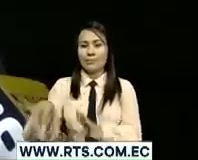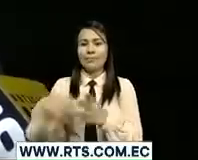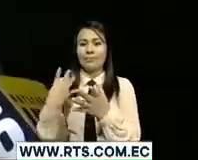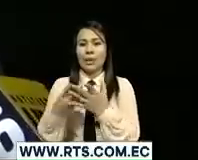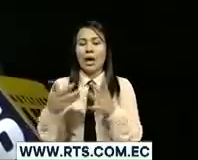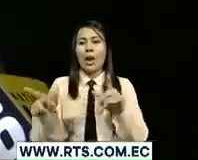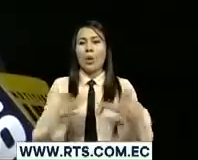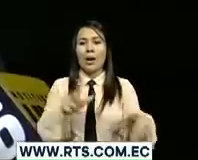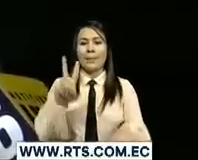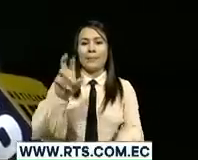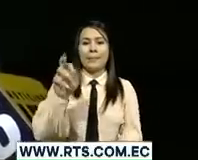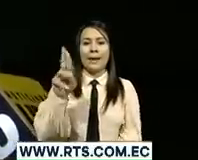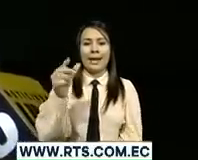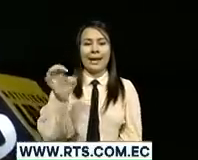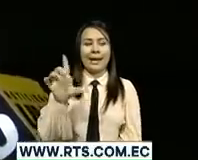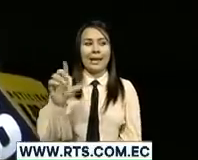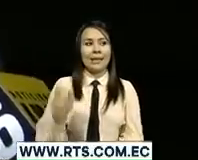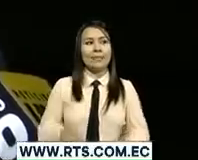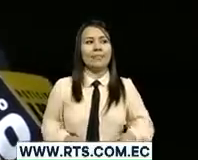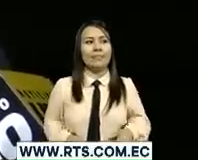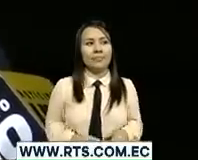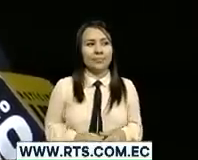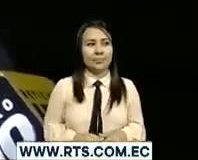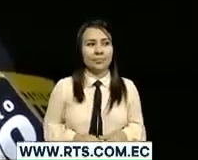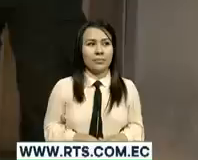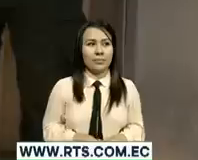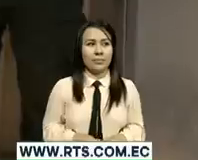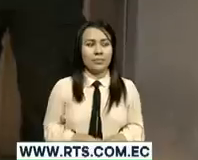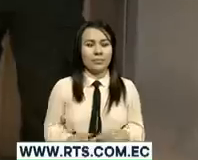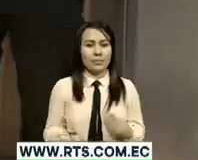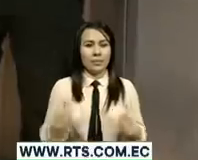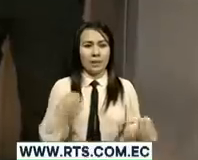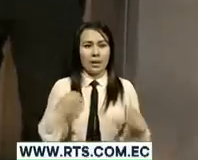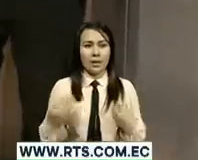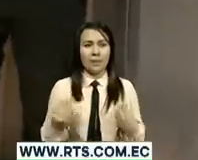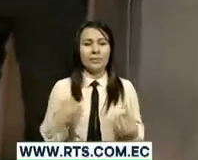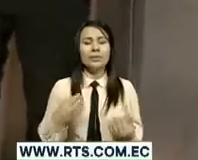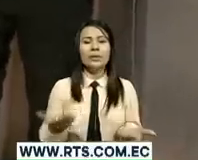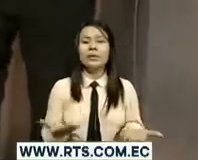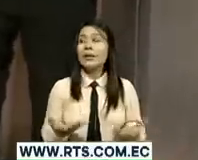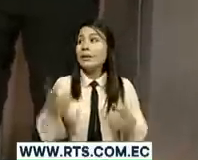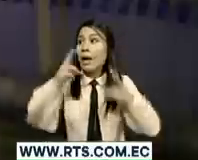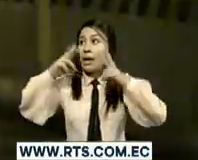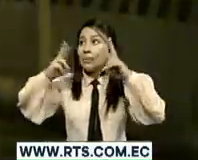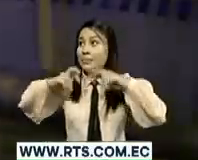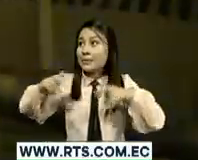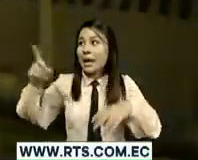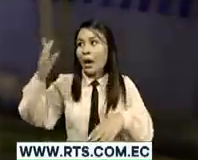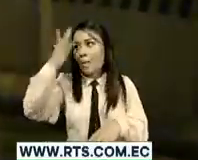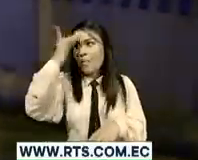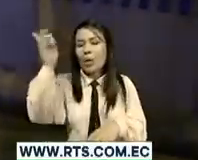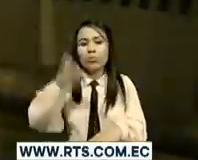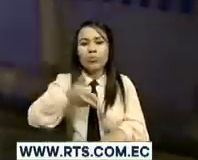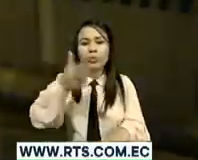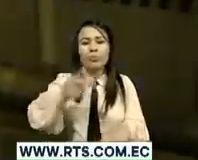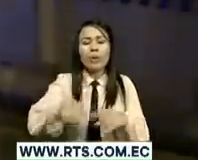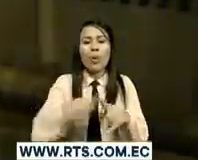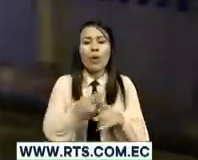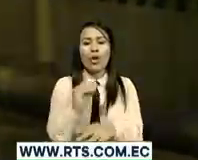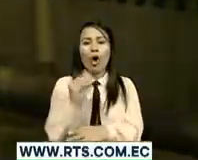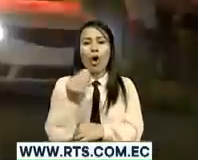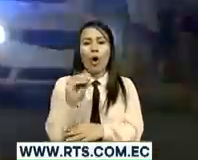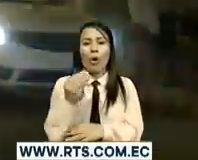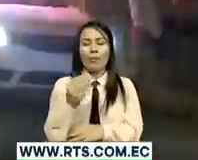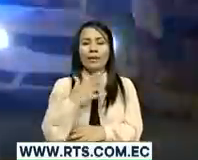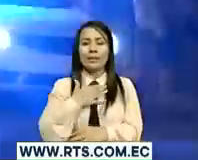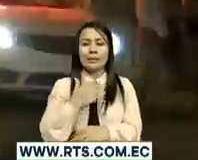en el sector de Catias, en el Cantón Machala. Según las investigaciones, el crimen se perpetró mientras el joven se encontraba